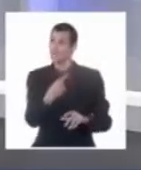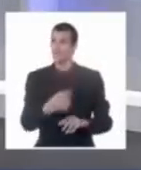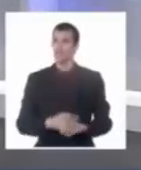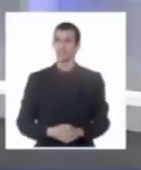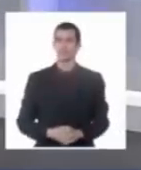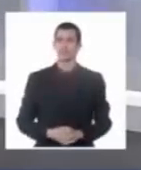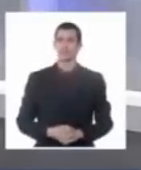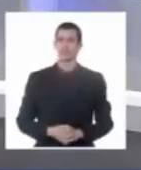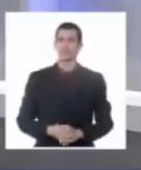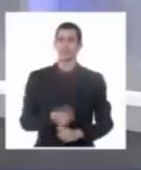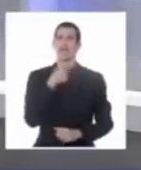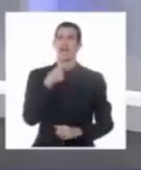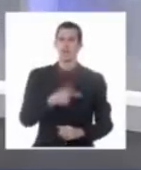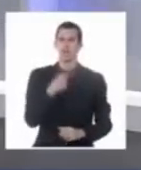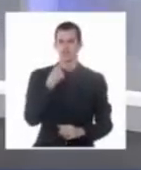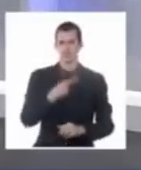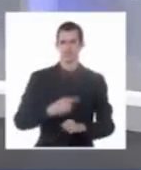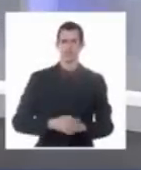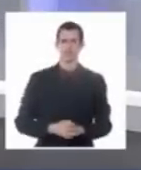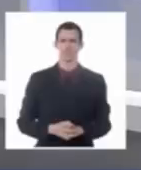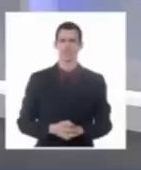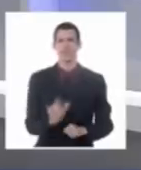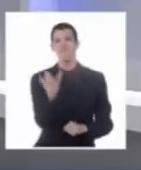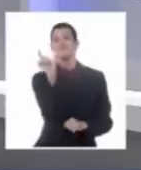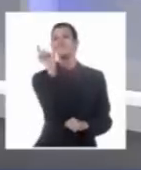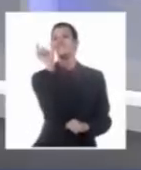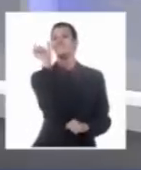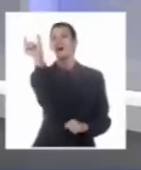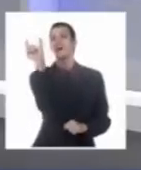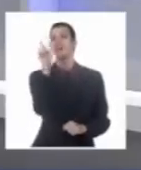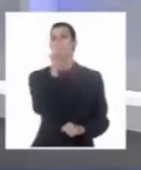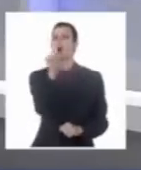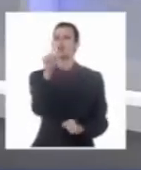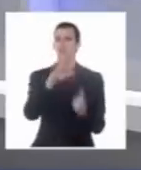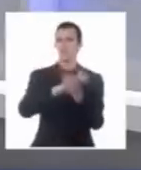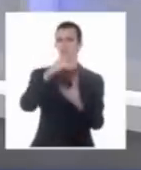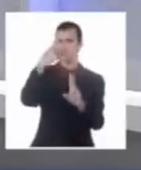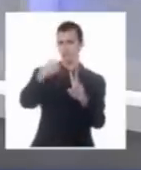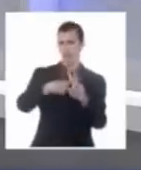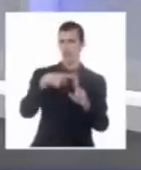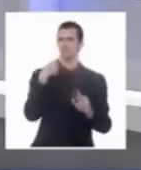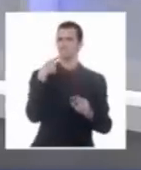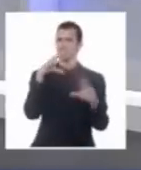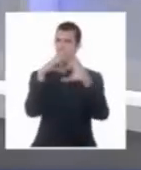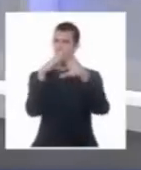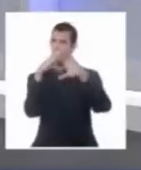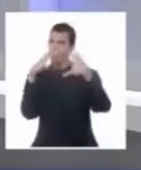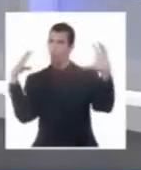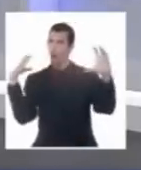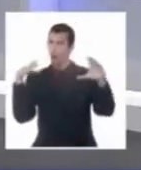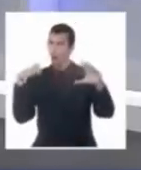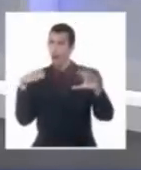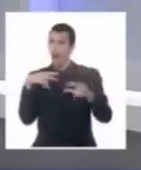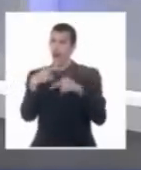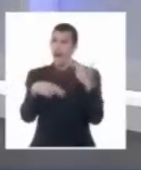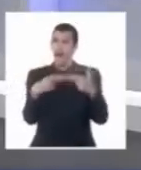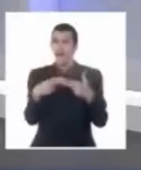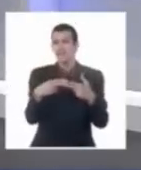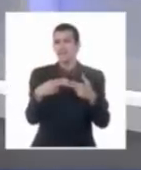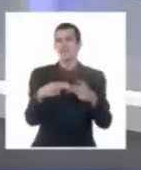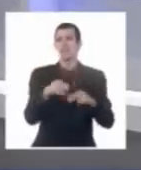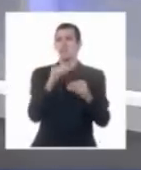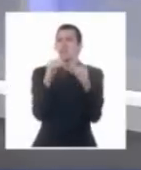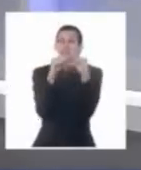me tratar de de marcar aquí algunas de las ideas dicen que fue el el once de mayo nueve y treinta de la noche